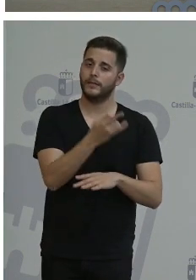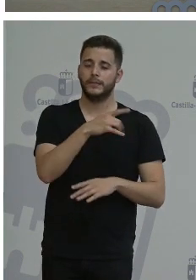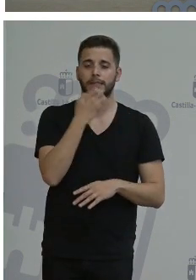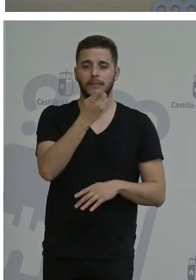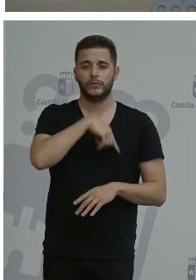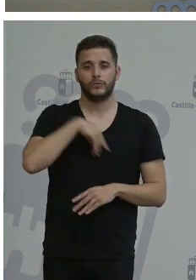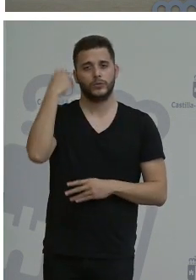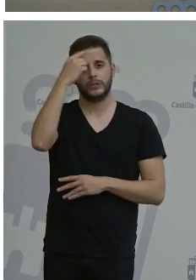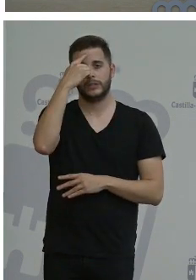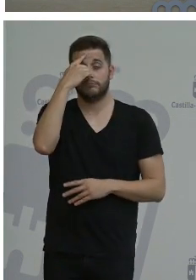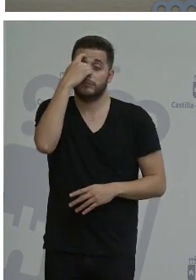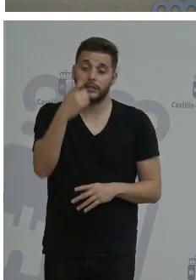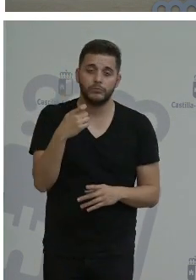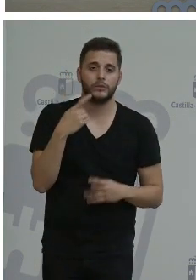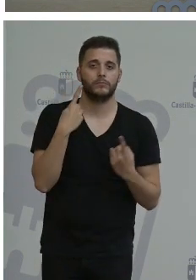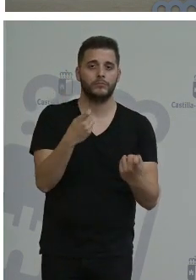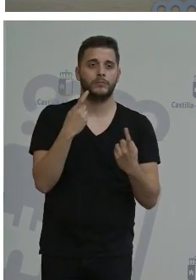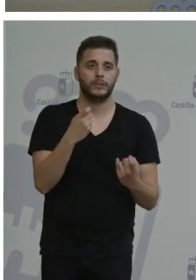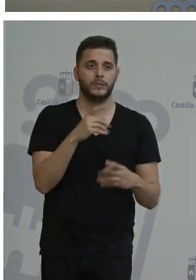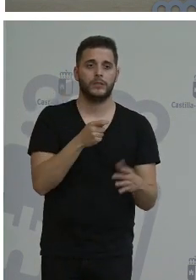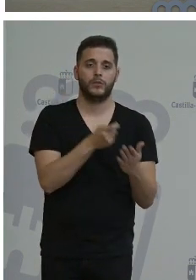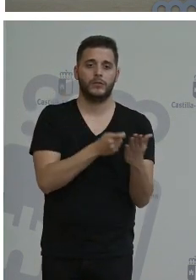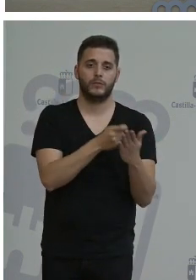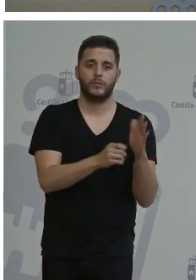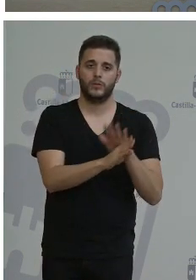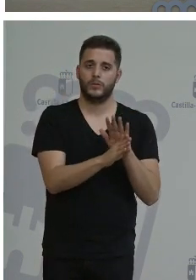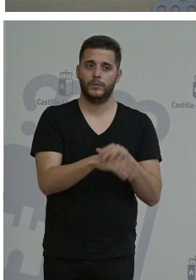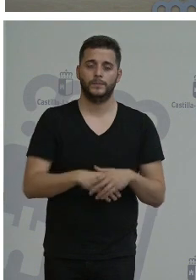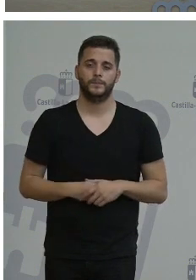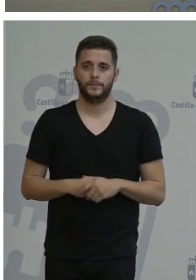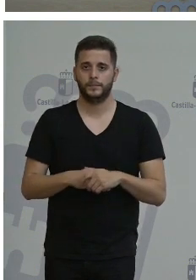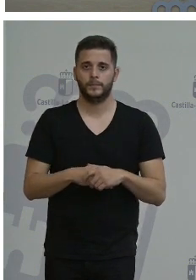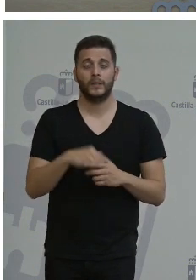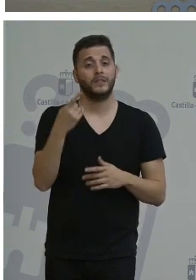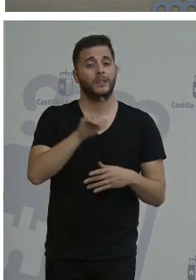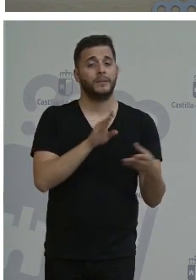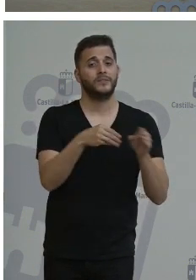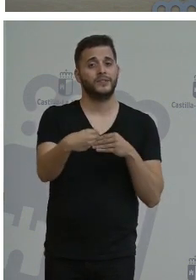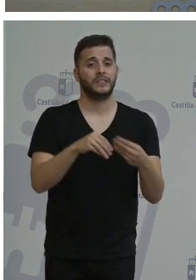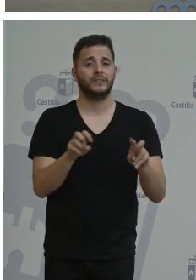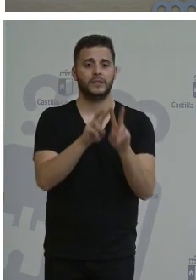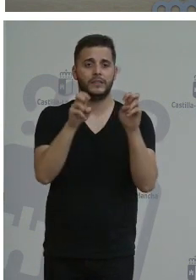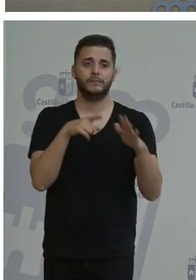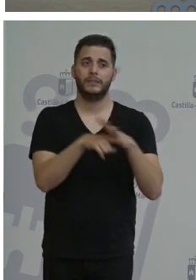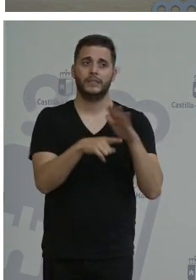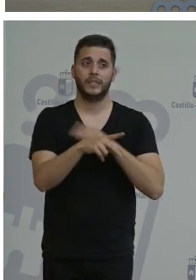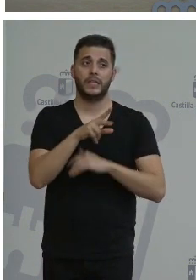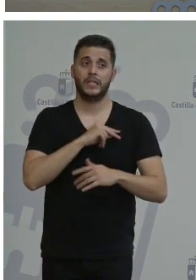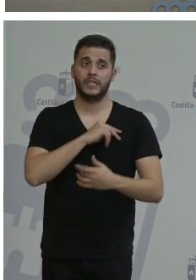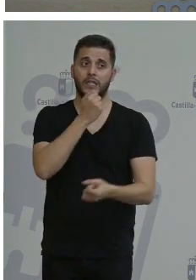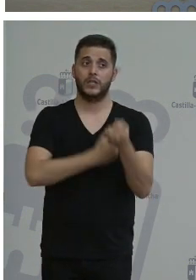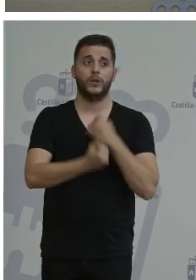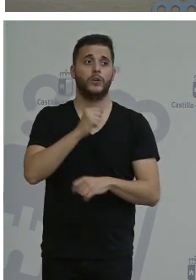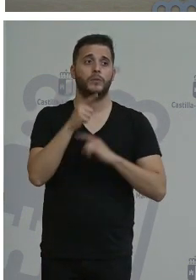seguir incidiendo en estos sistemas de cuotas. Flexibilidad a la hora de gestionar los incentivos económicos a la